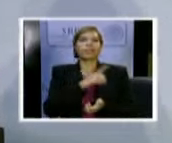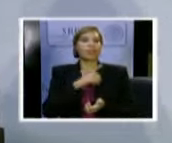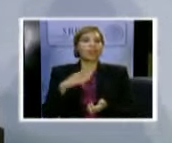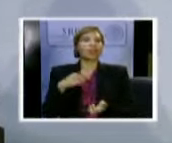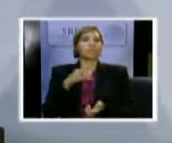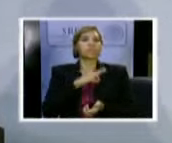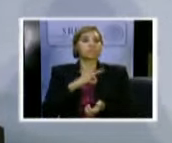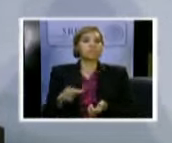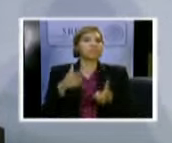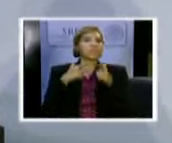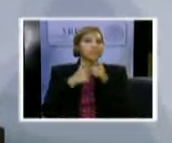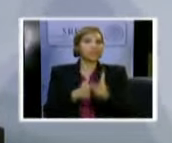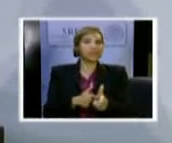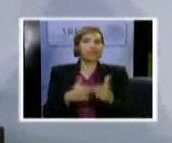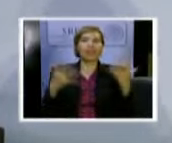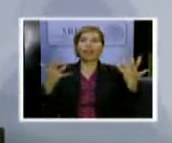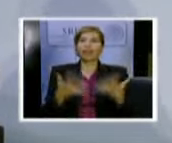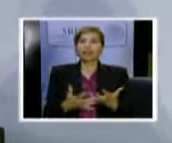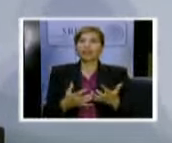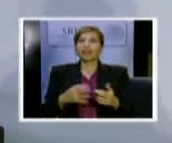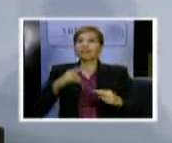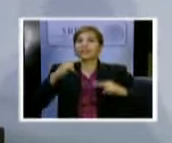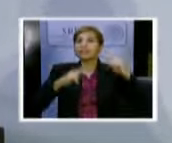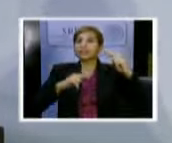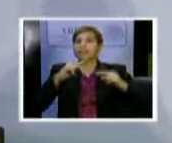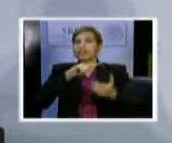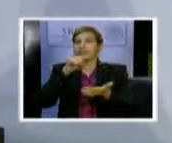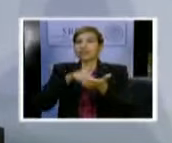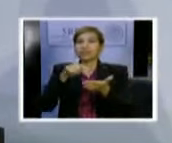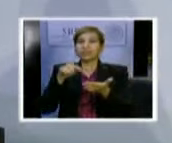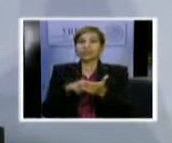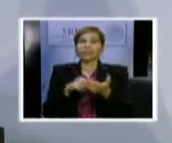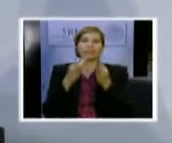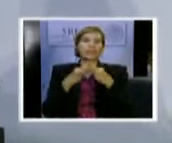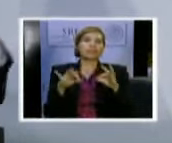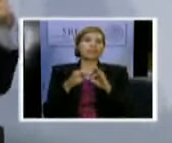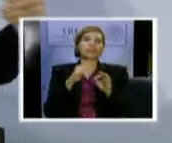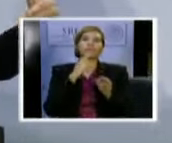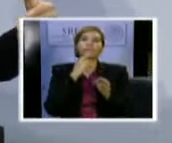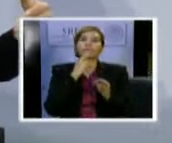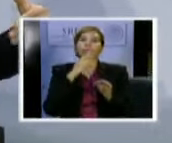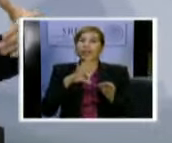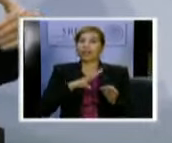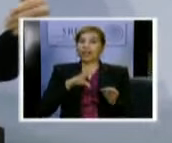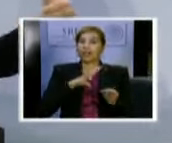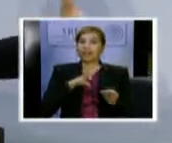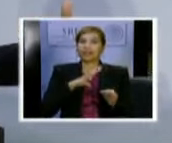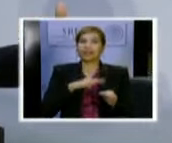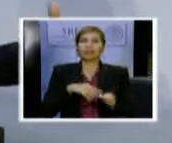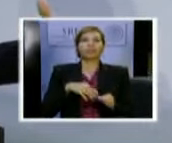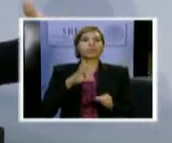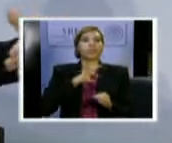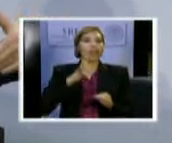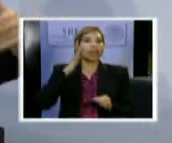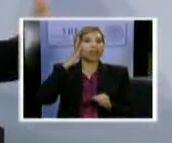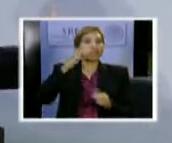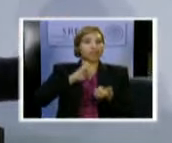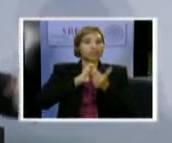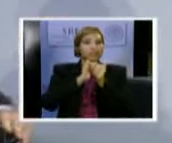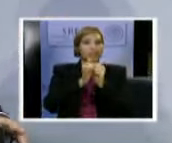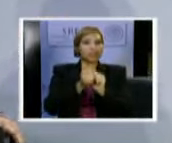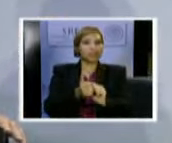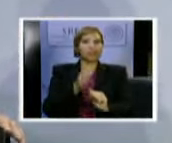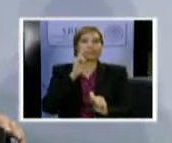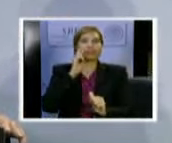debe continuar haciendo a nivel local es fundamental para que tenga repercusión en donde